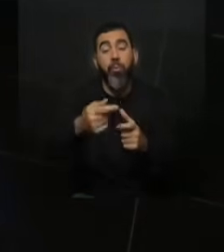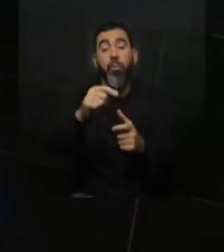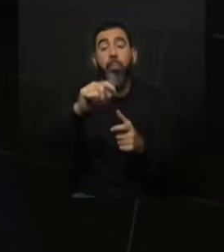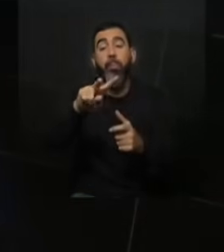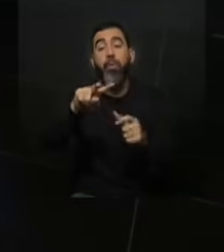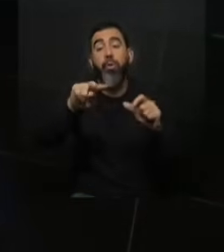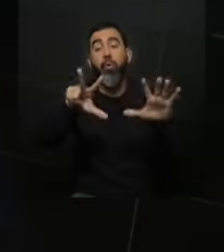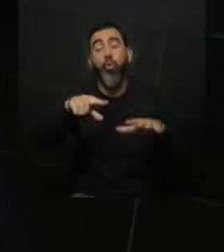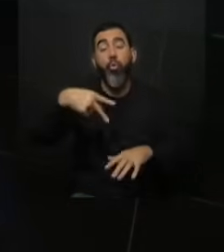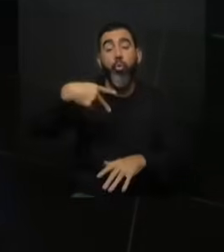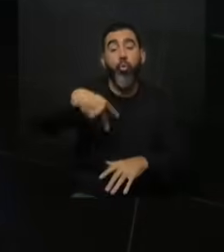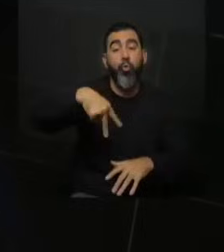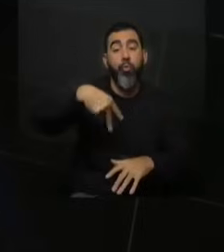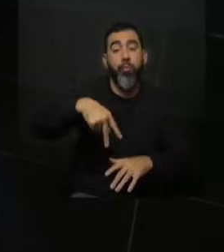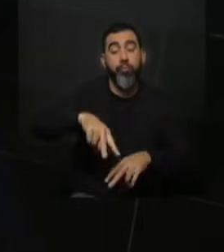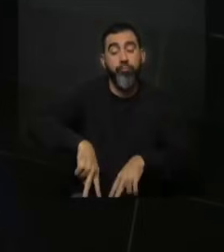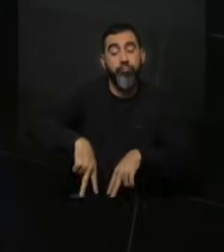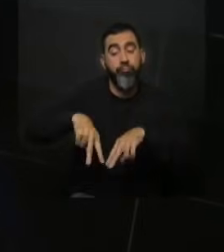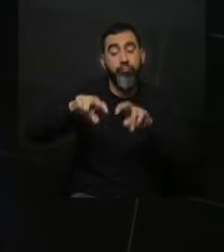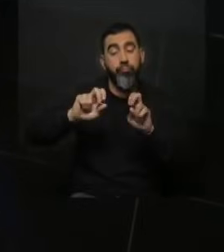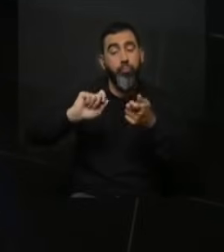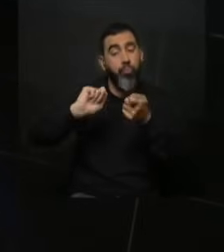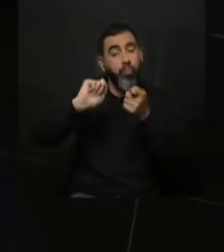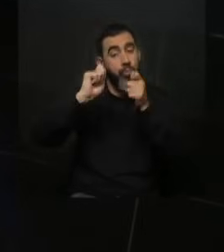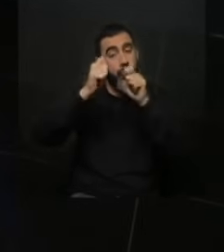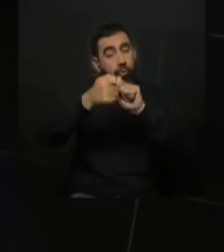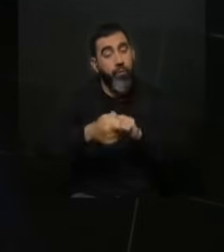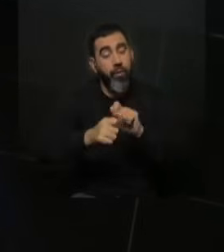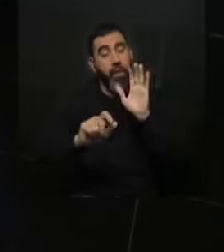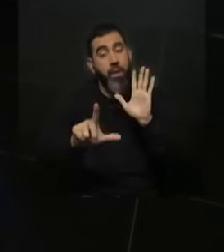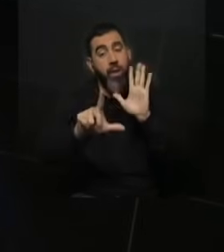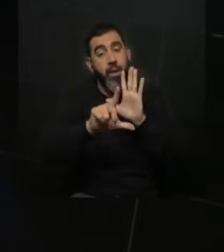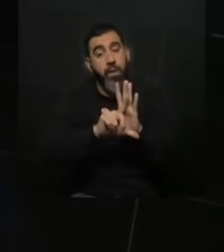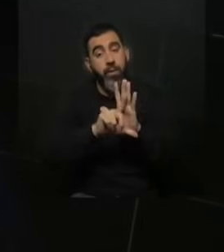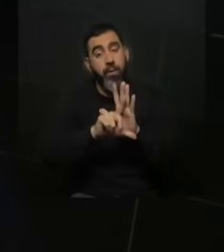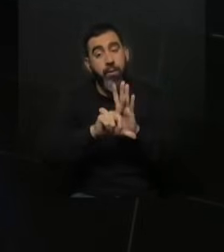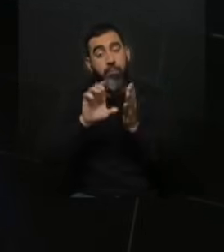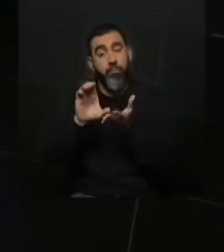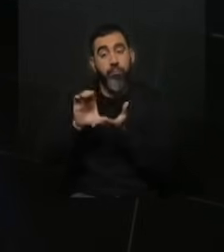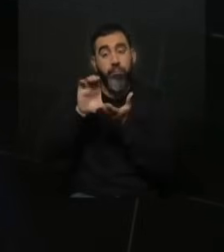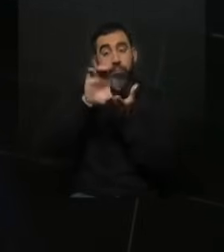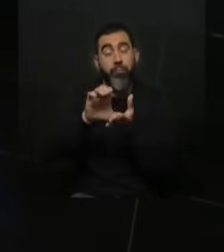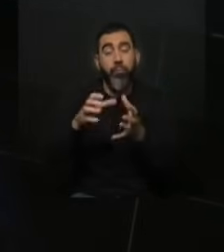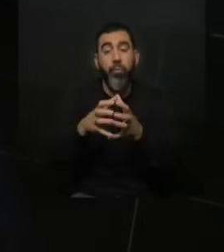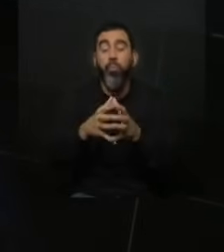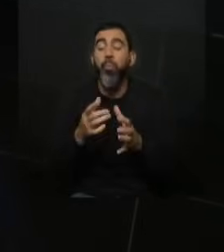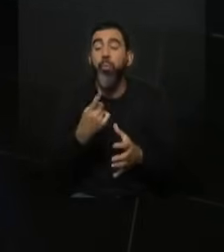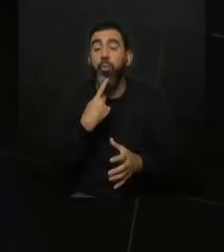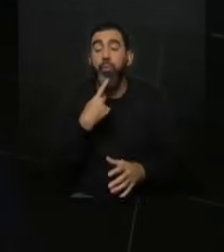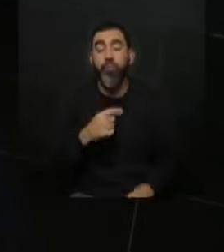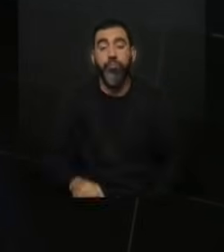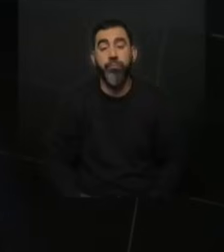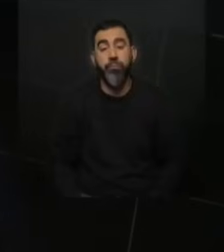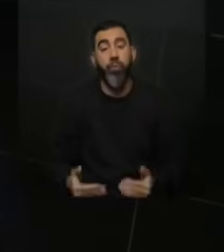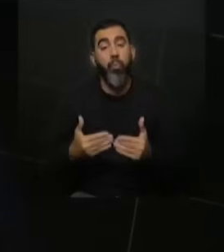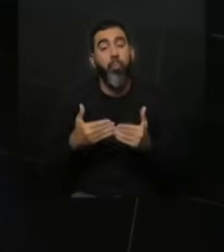28 de noviembre para analizar modificaciones a la ley de financiamiento de los partidos políticos sí